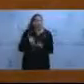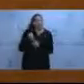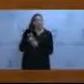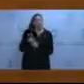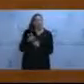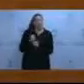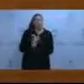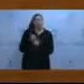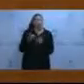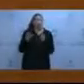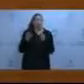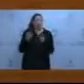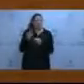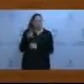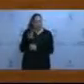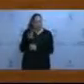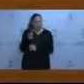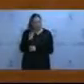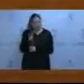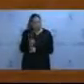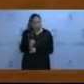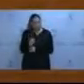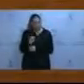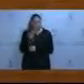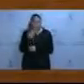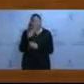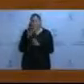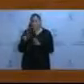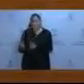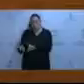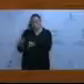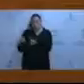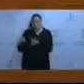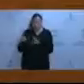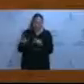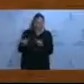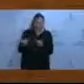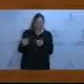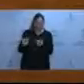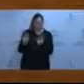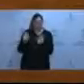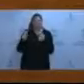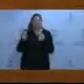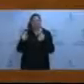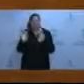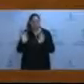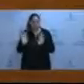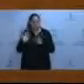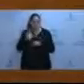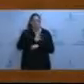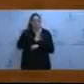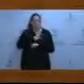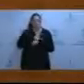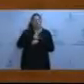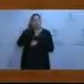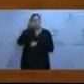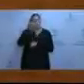laboral, sin habernos metido siquiera en estos temas. Señor consejero, ¿cómo va a garantizar